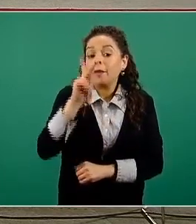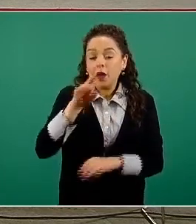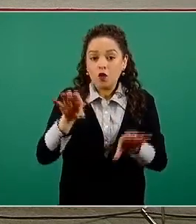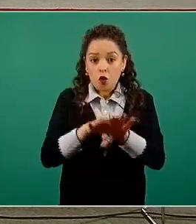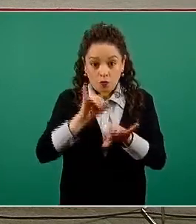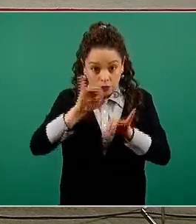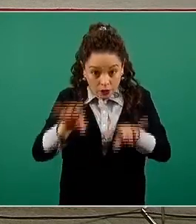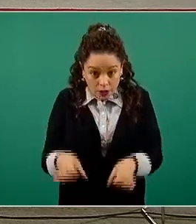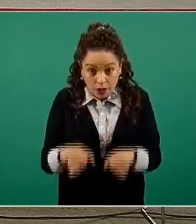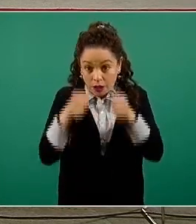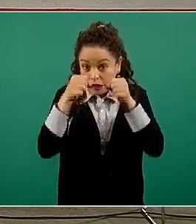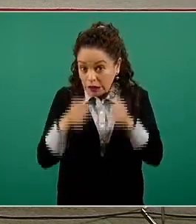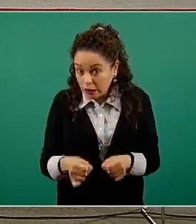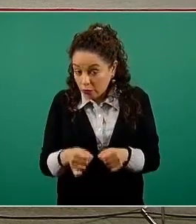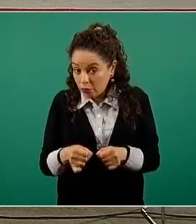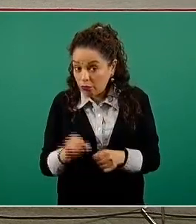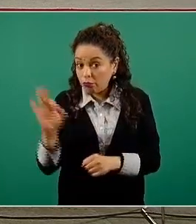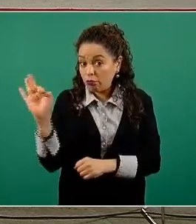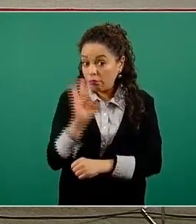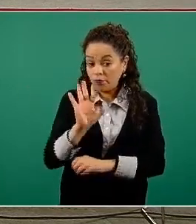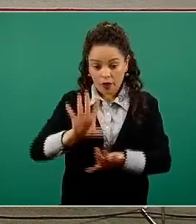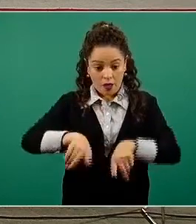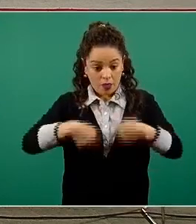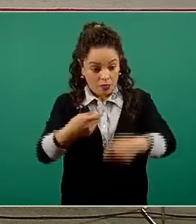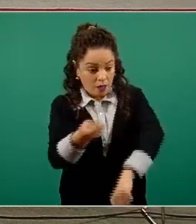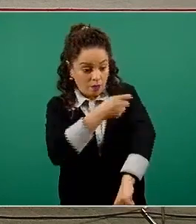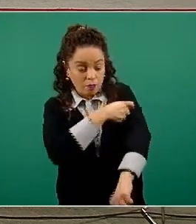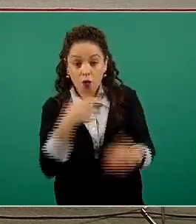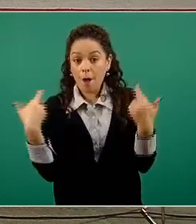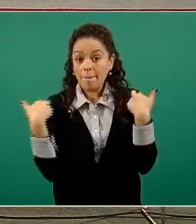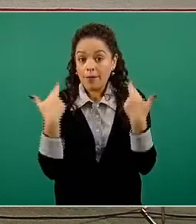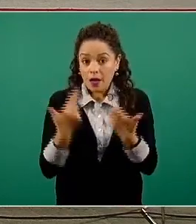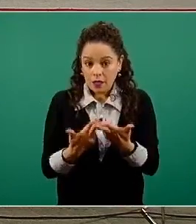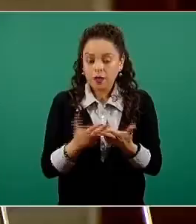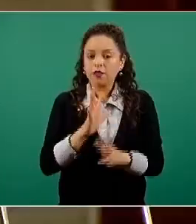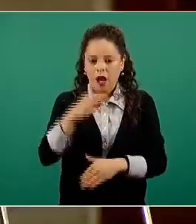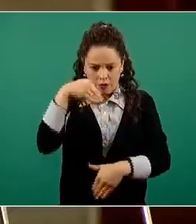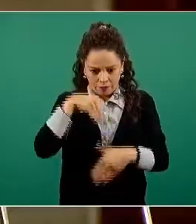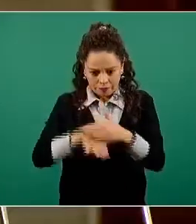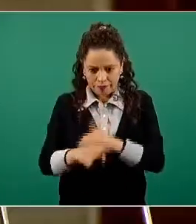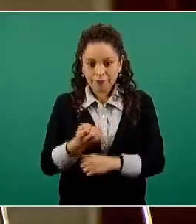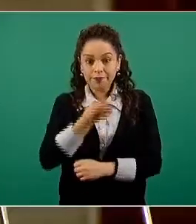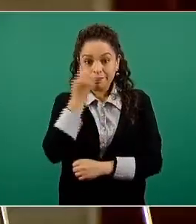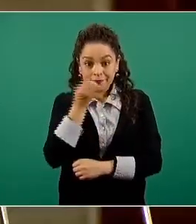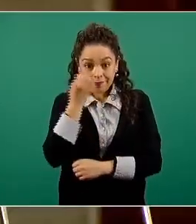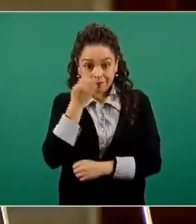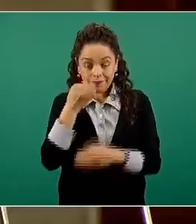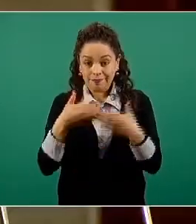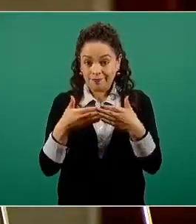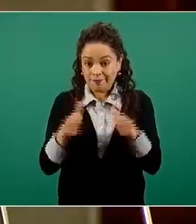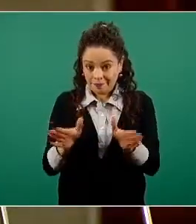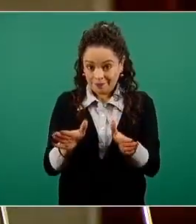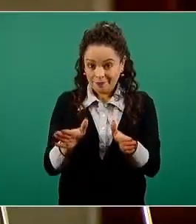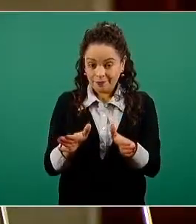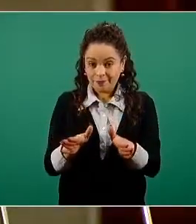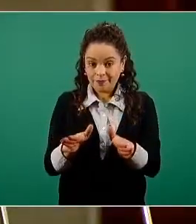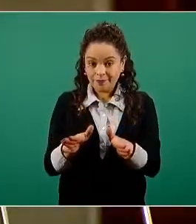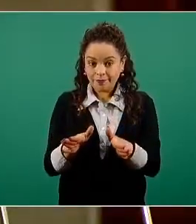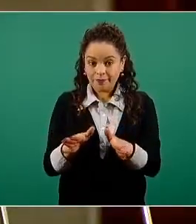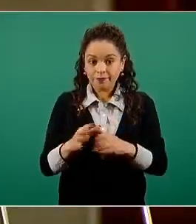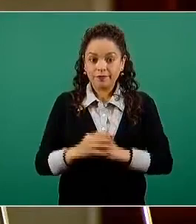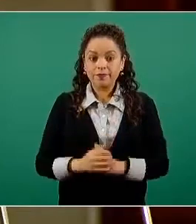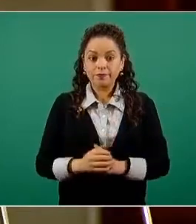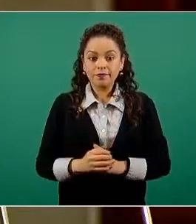esta posibilidad de que estén vacunados los profesores, se regresen en el Estado a las clases presenciales o